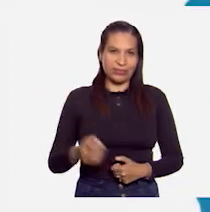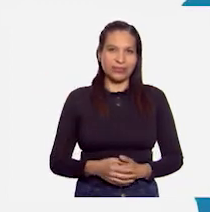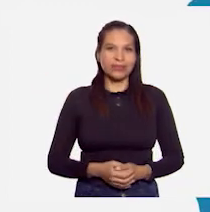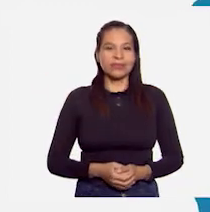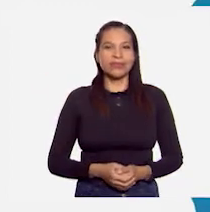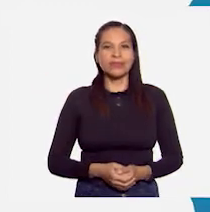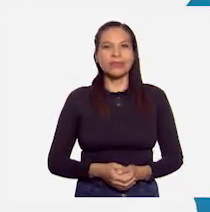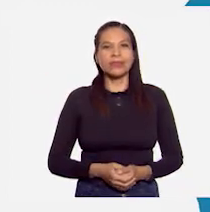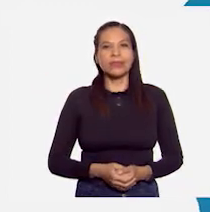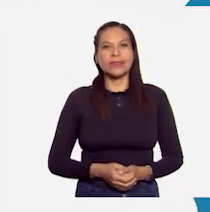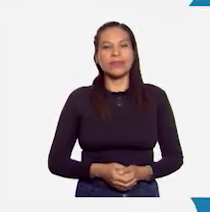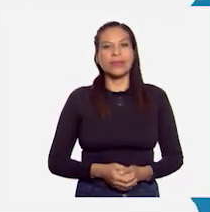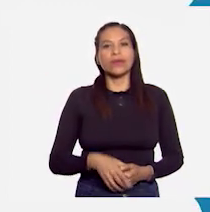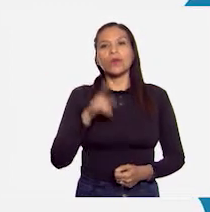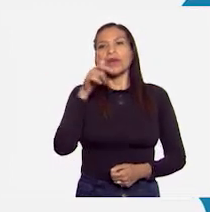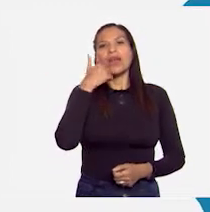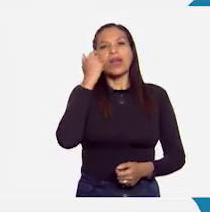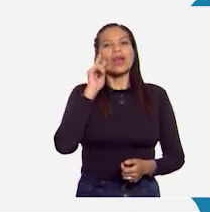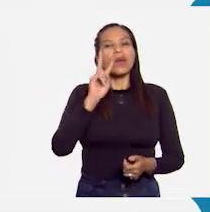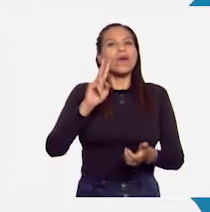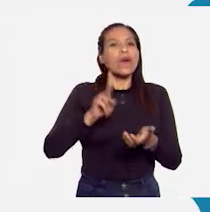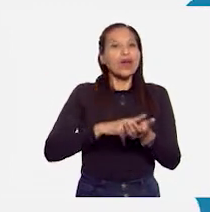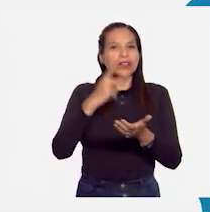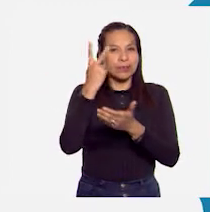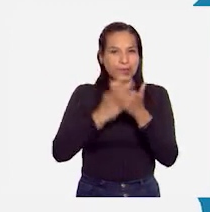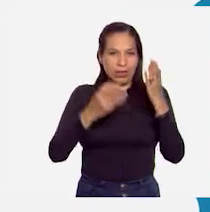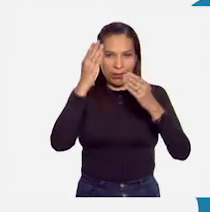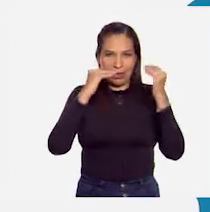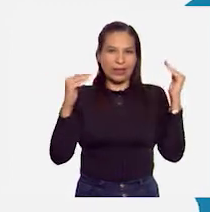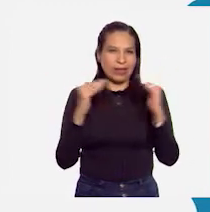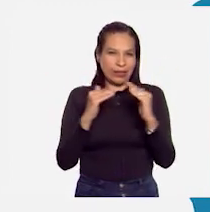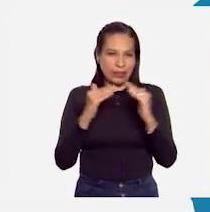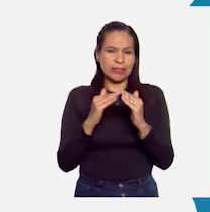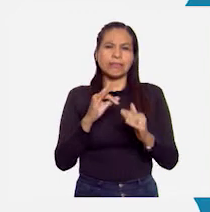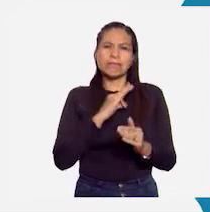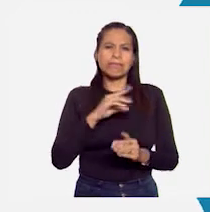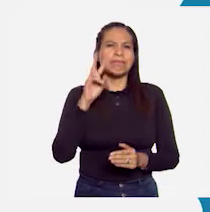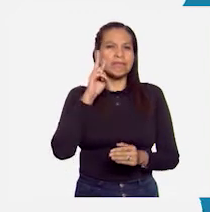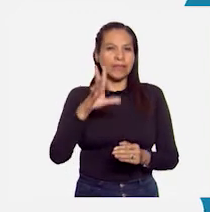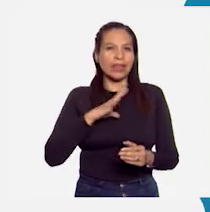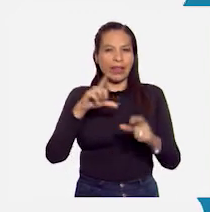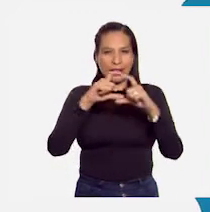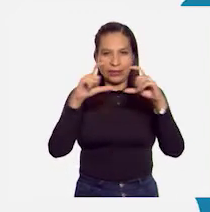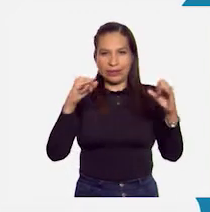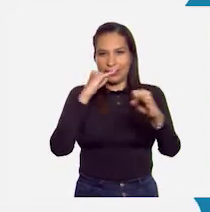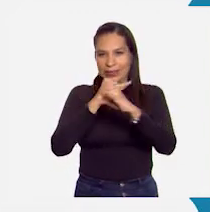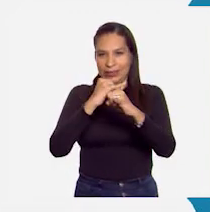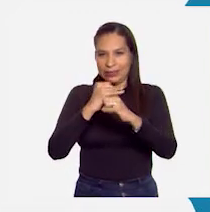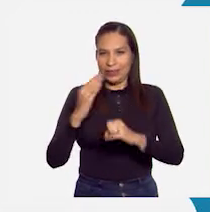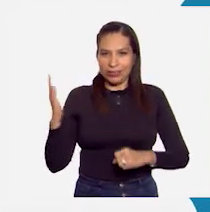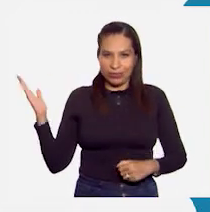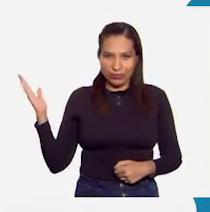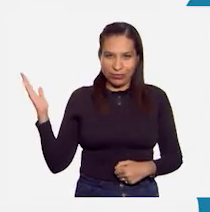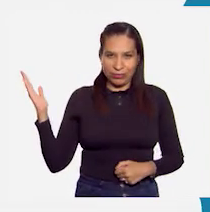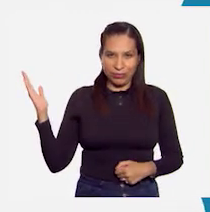conalitech.cep.gob.mx. Si quieres volver a ver los programas de Aprende en Casa, los puedes encontrar en la siguiente liga: